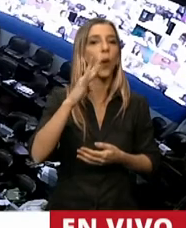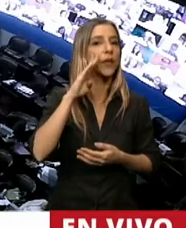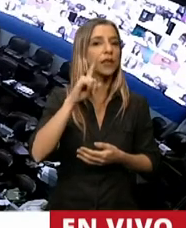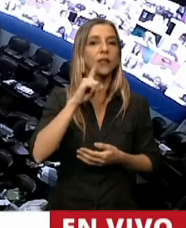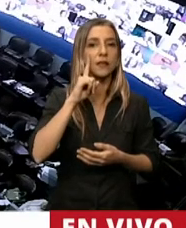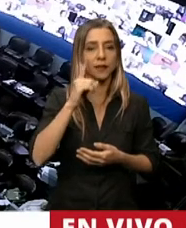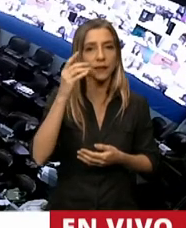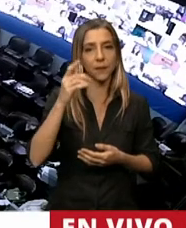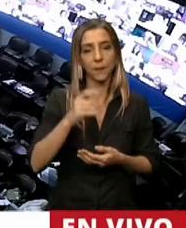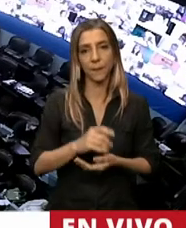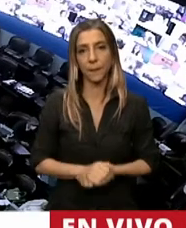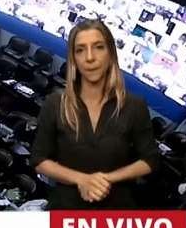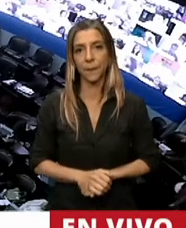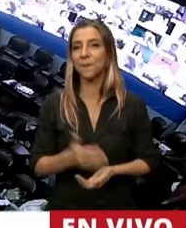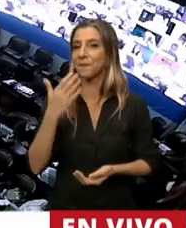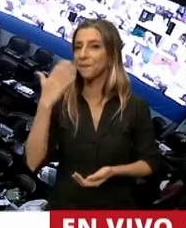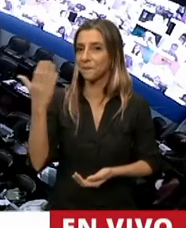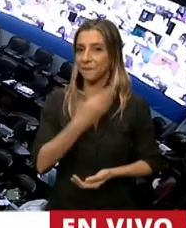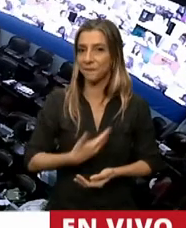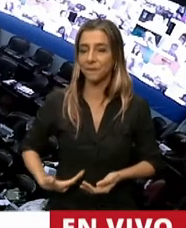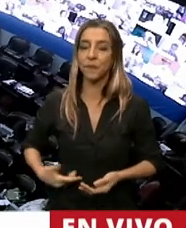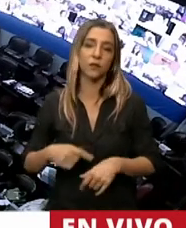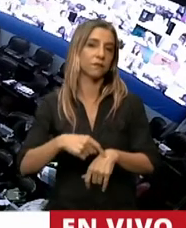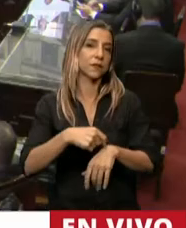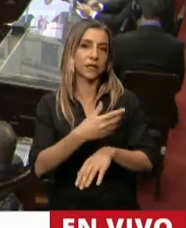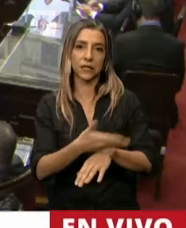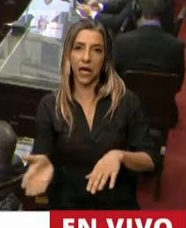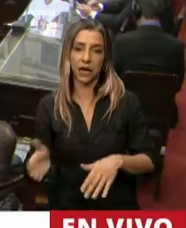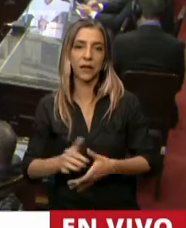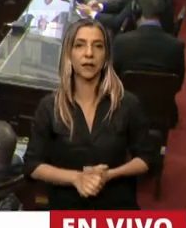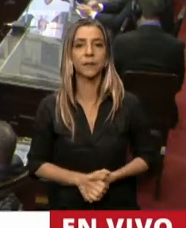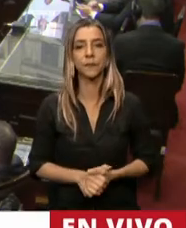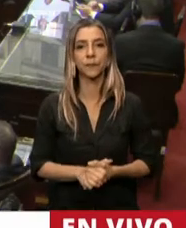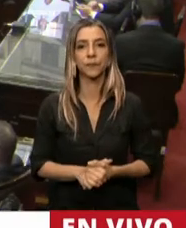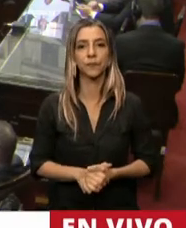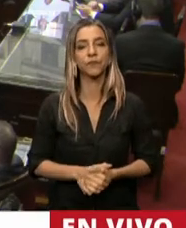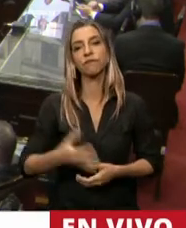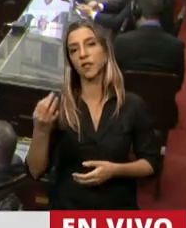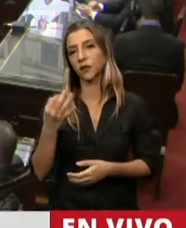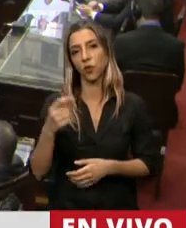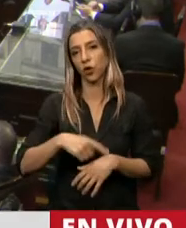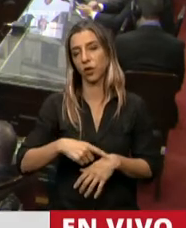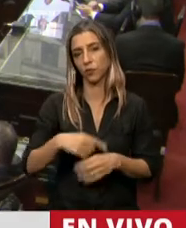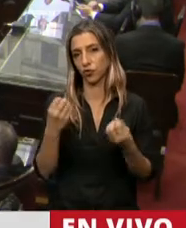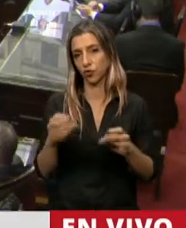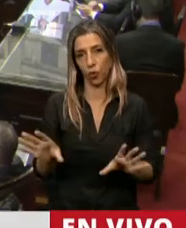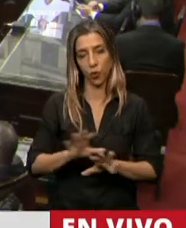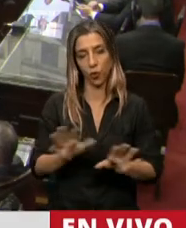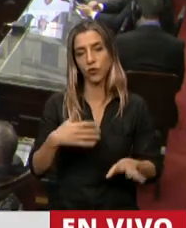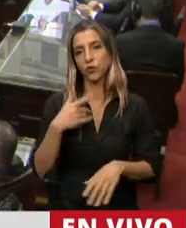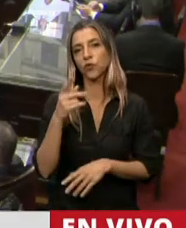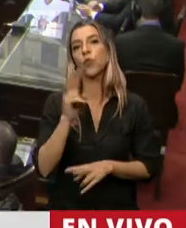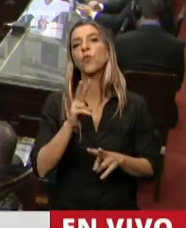Gracias, señora presidenta. Es muy tarde, así que seguramente me sobre el tiempo. Voy a tratar de